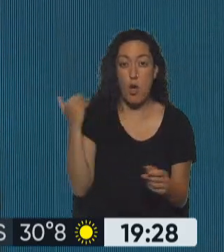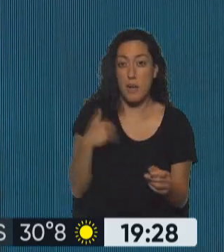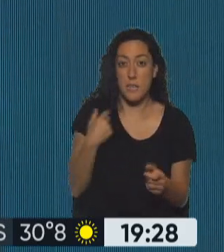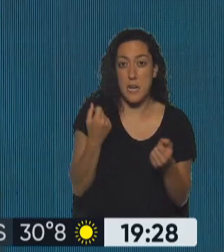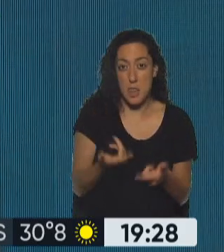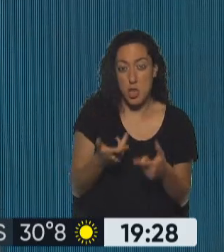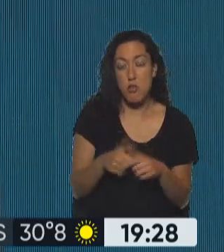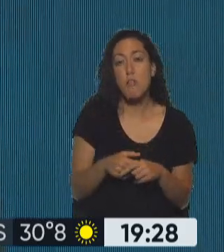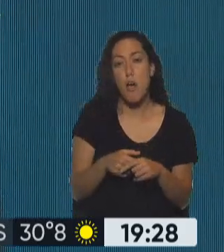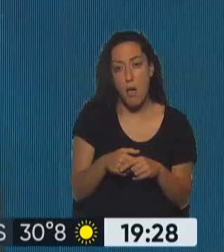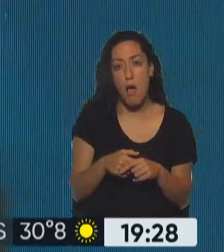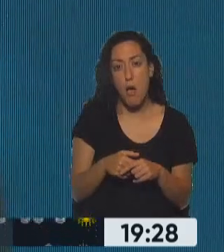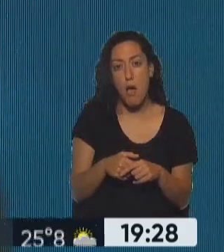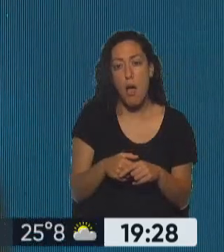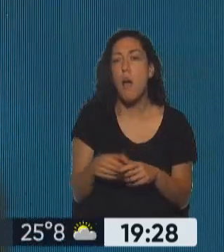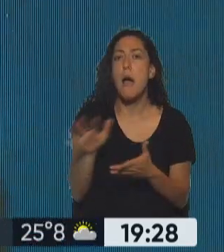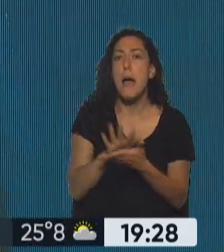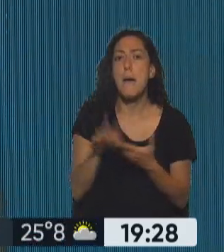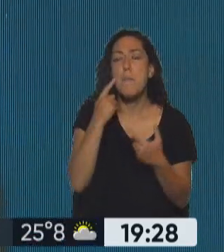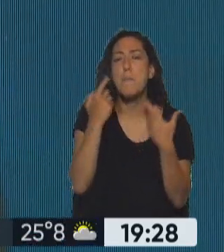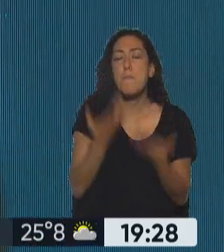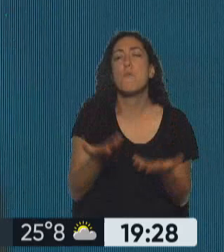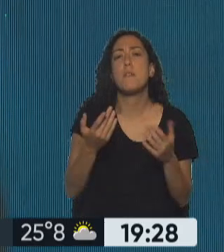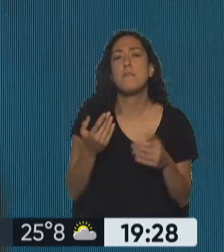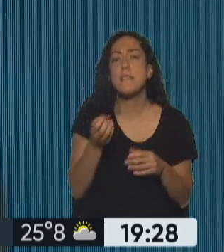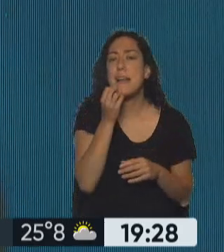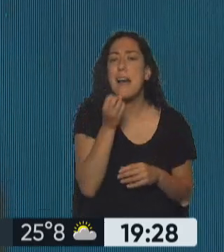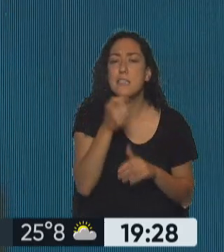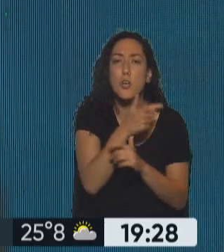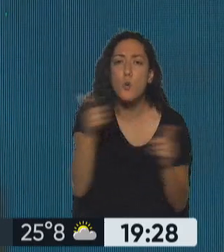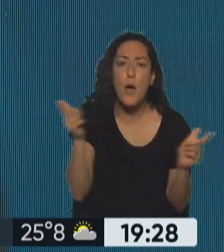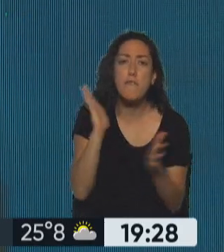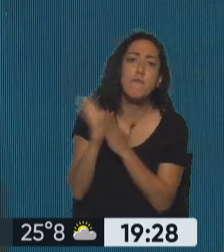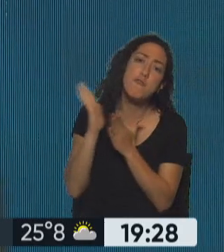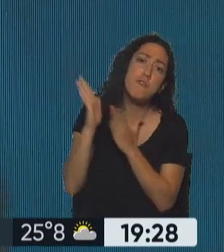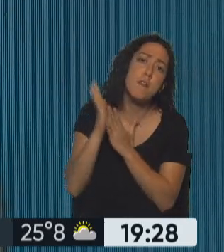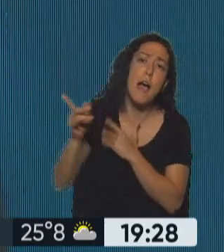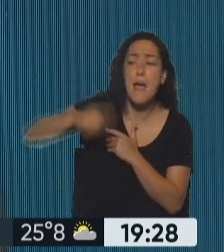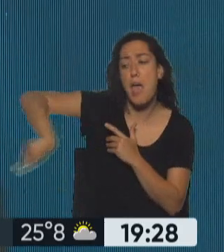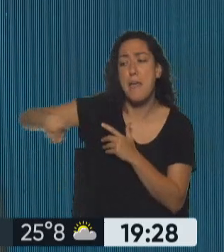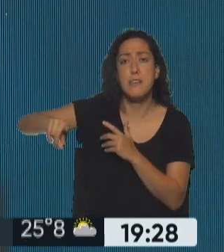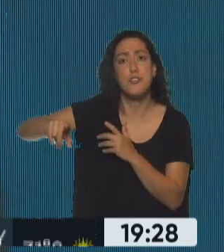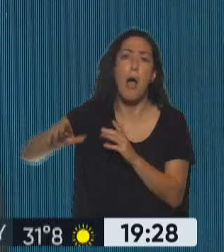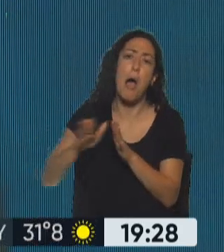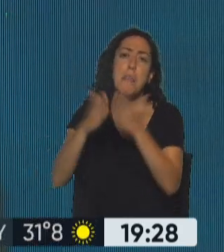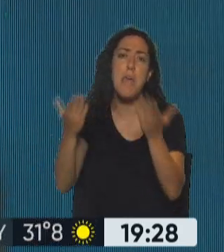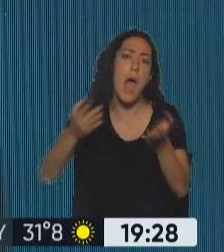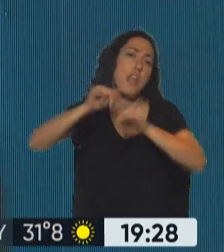no explicaron cómo, no los blanquearon a la compra de esos dólares, lo fugaron y sin embargo no ameritaron tapas de